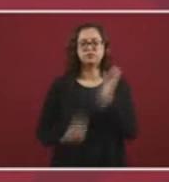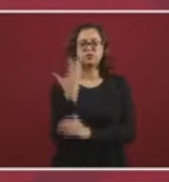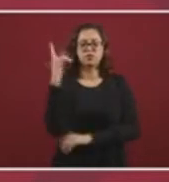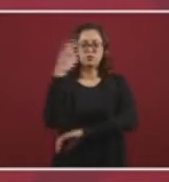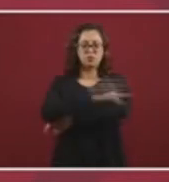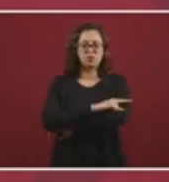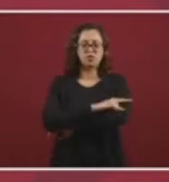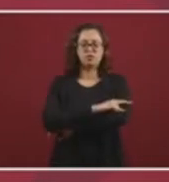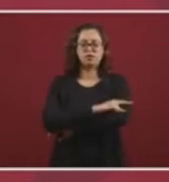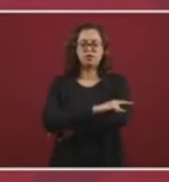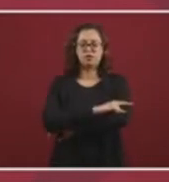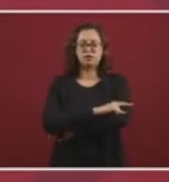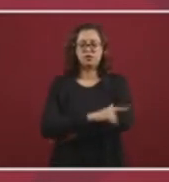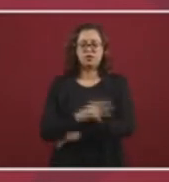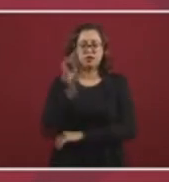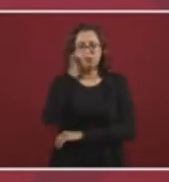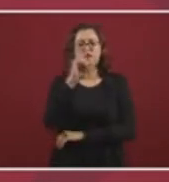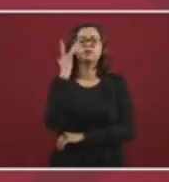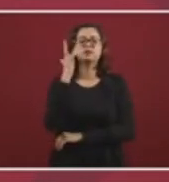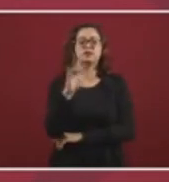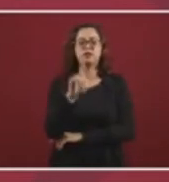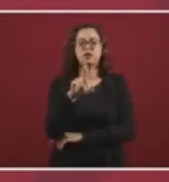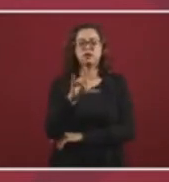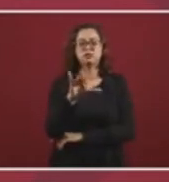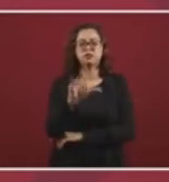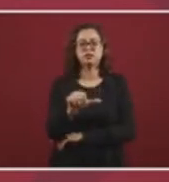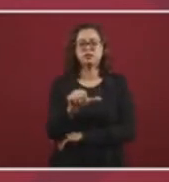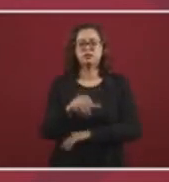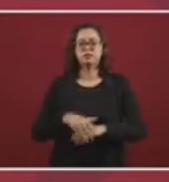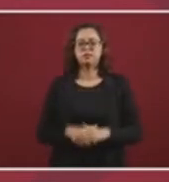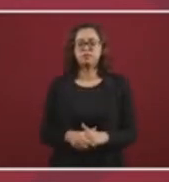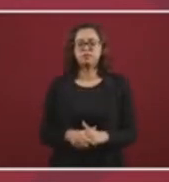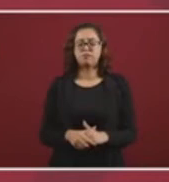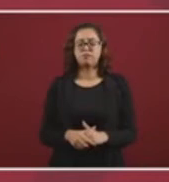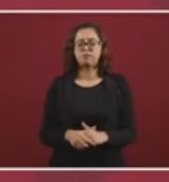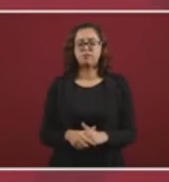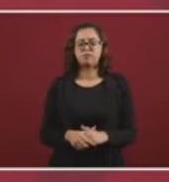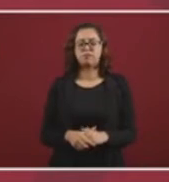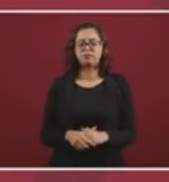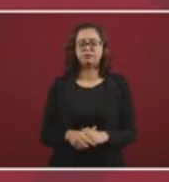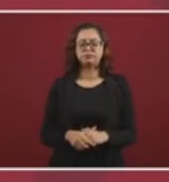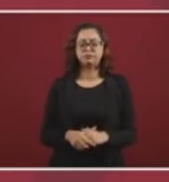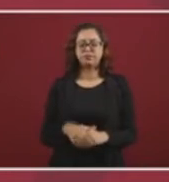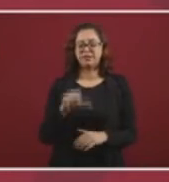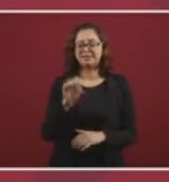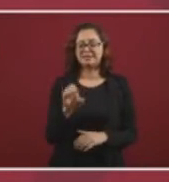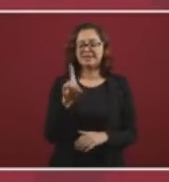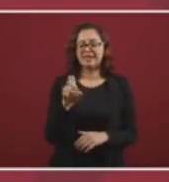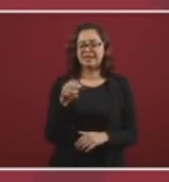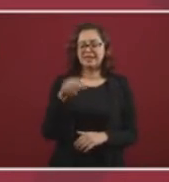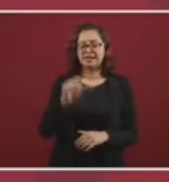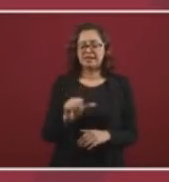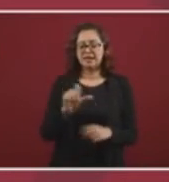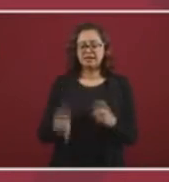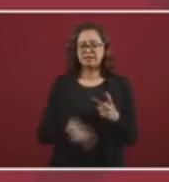aeropuerto en Santa Lucía. Ya la Secretaría de la Defensa,